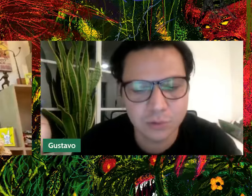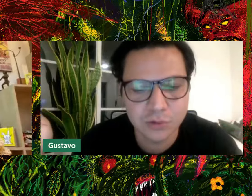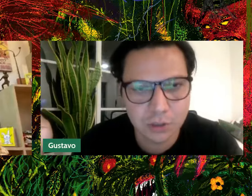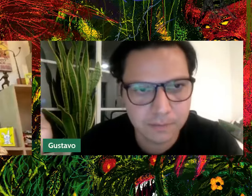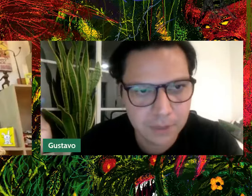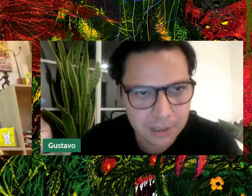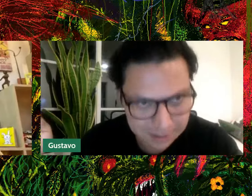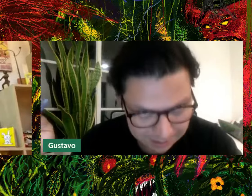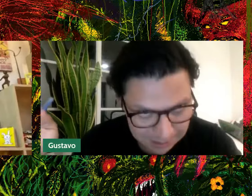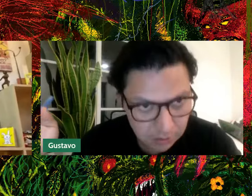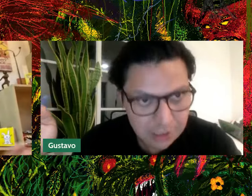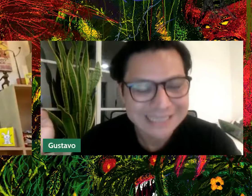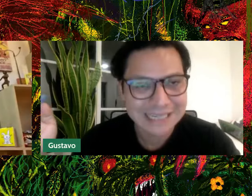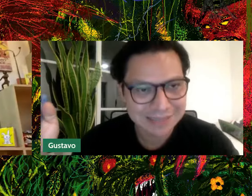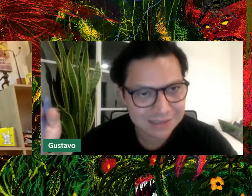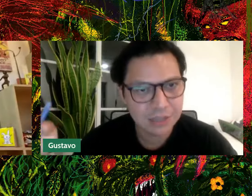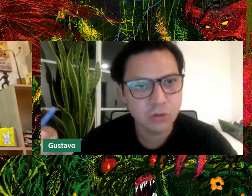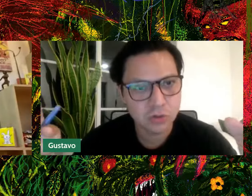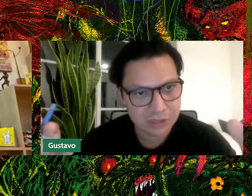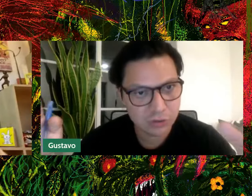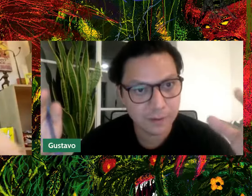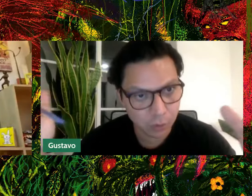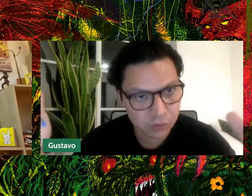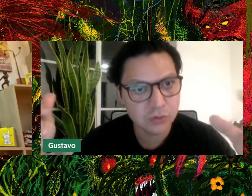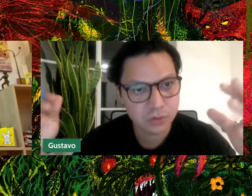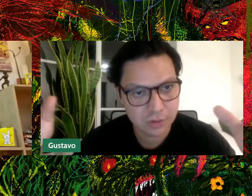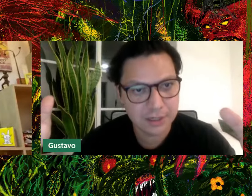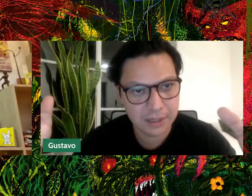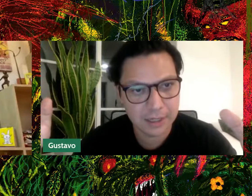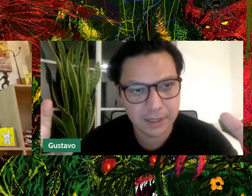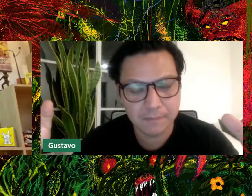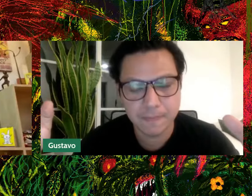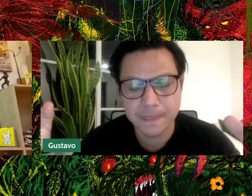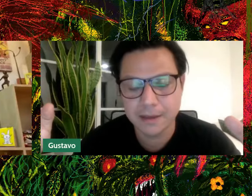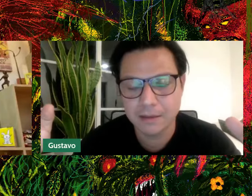a la revolución, ¿sí? Ya están haciendo esos famosos